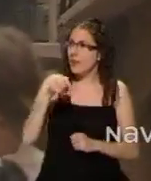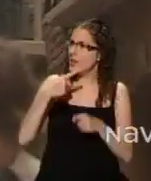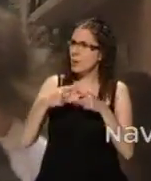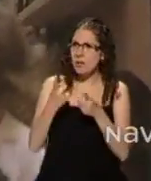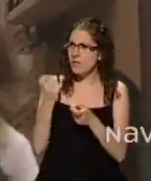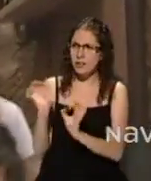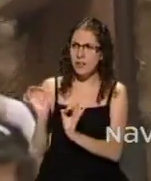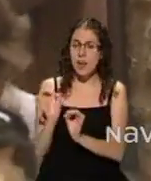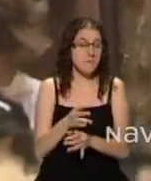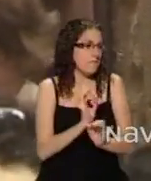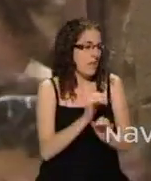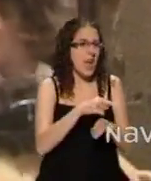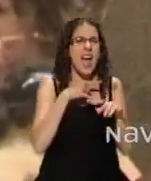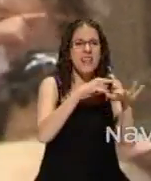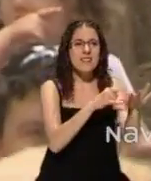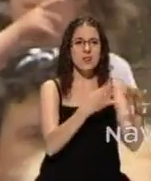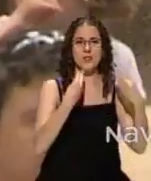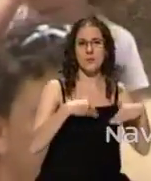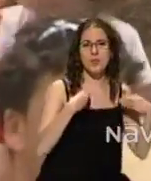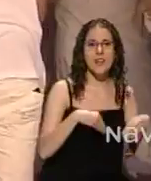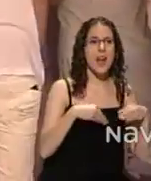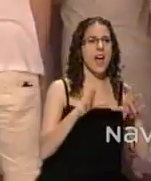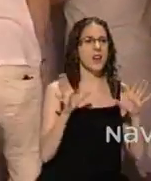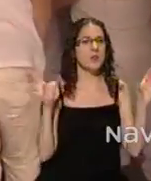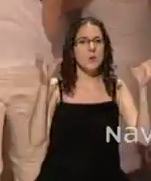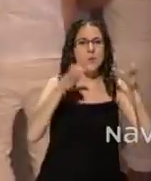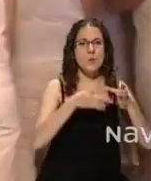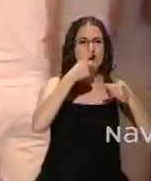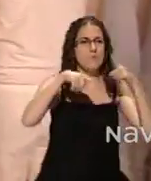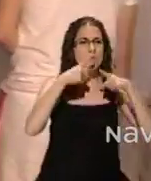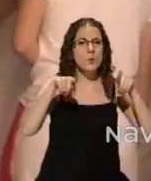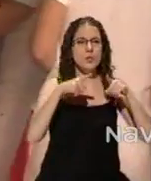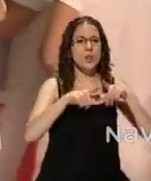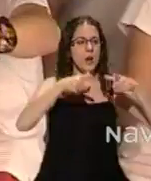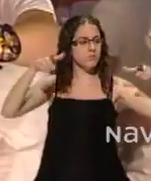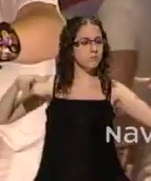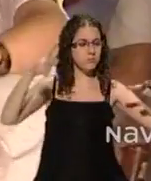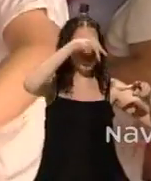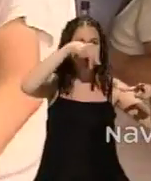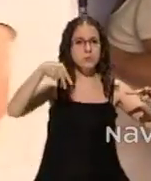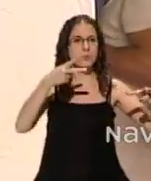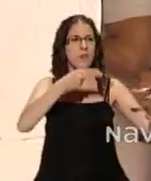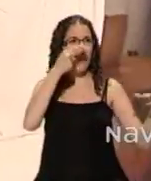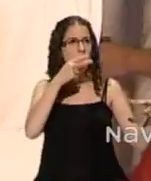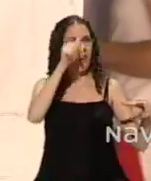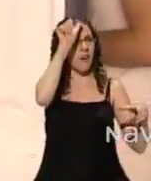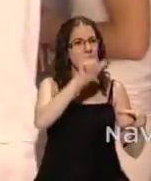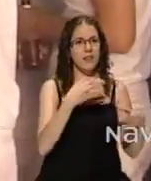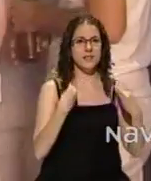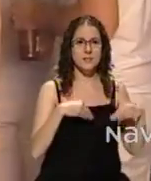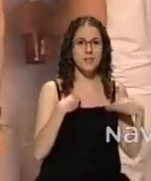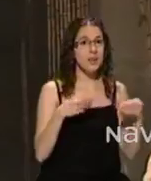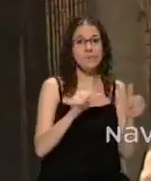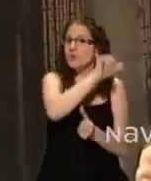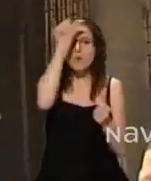los encierros, disfrutar con las grandes orquestas, en una palabra, disfrutar desde las 10 de la mañana que empiezan los actos hasta las 4 y